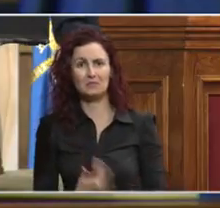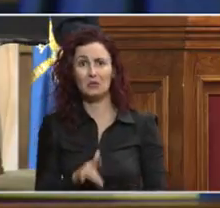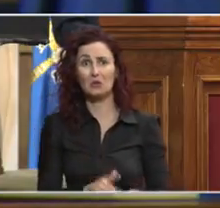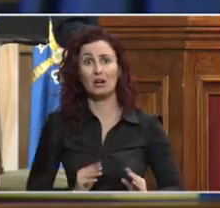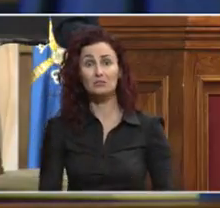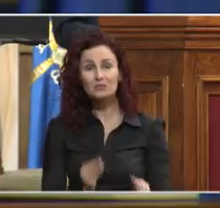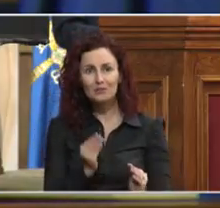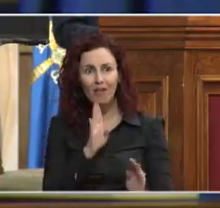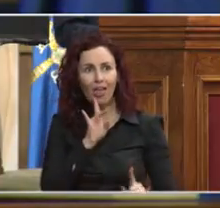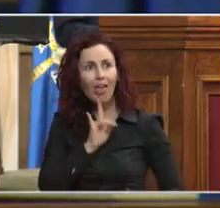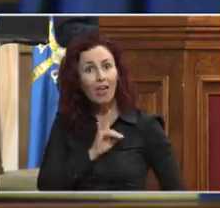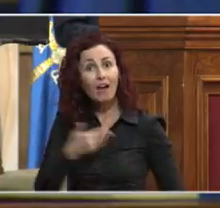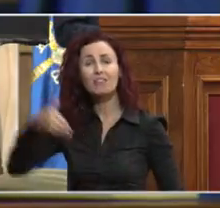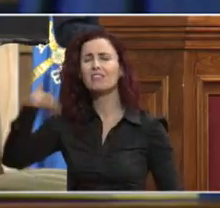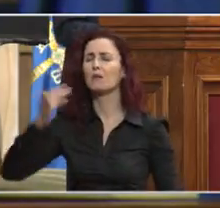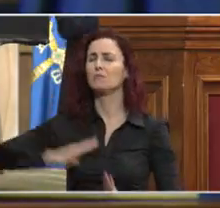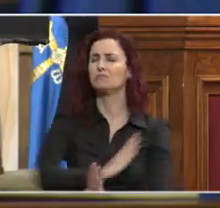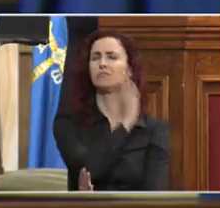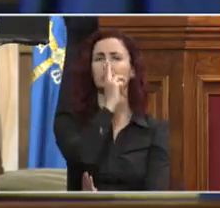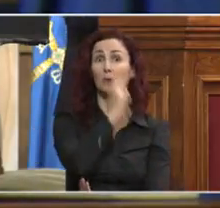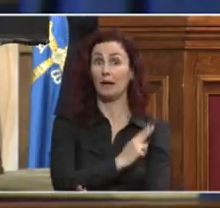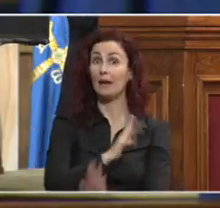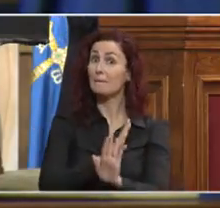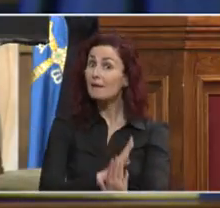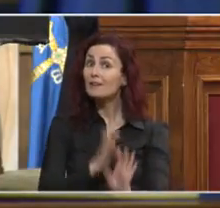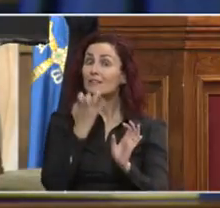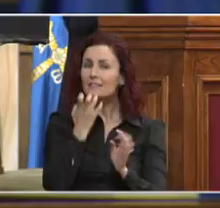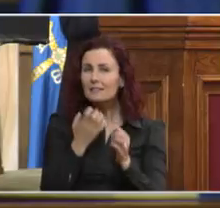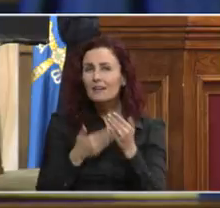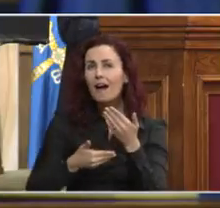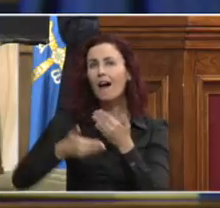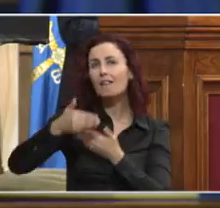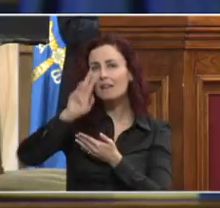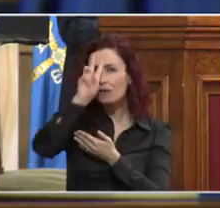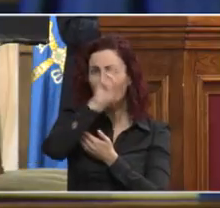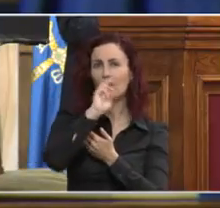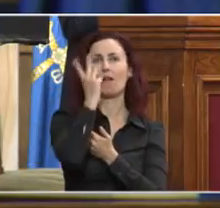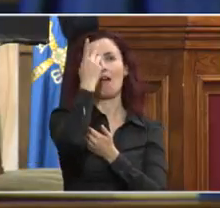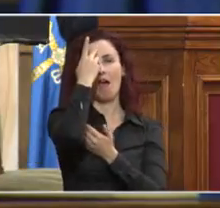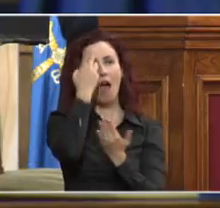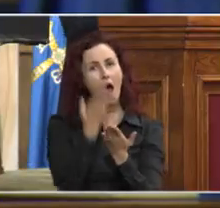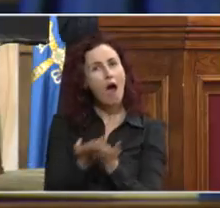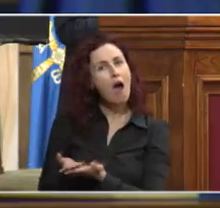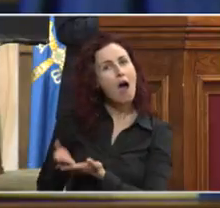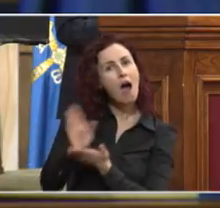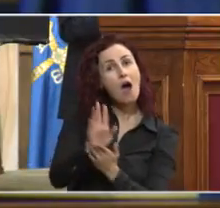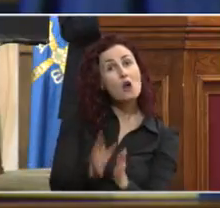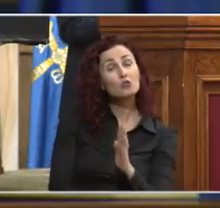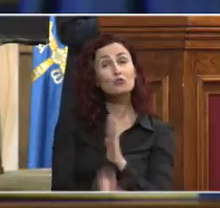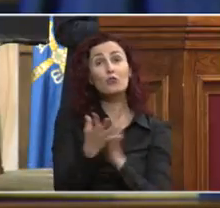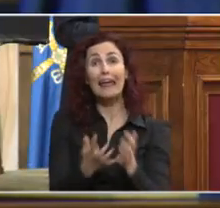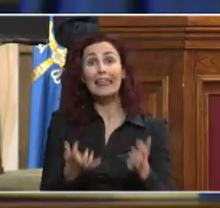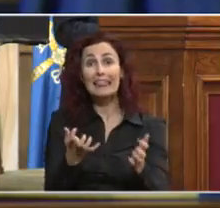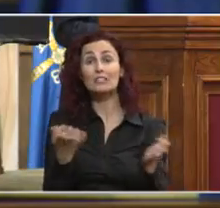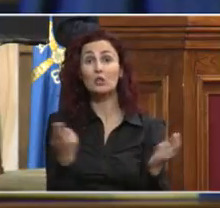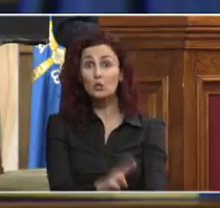y las consideran reliquias sin utilidad? Pero, ¿y si revertimos el planteamiento y mostramos lo que le ocurre a un texto al